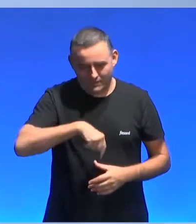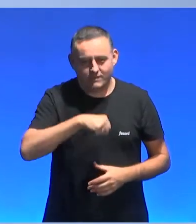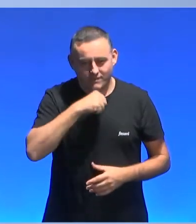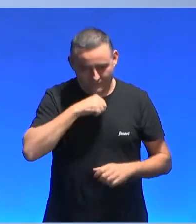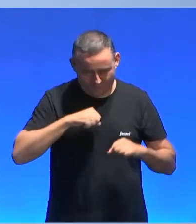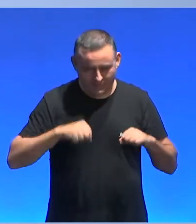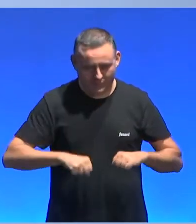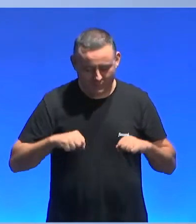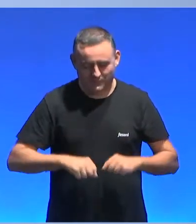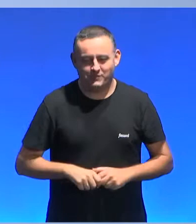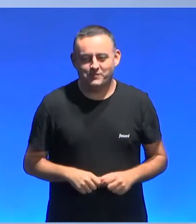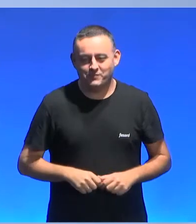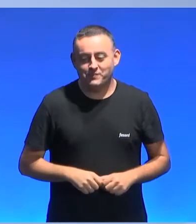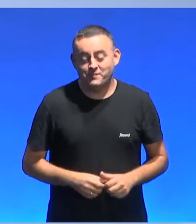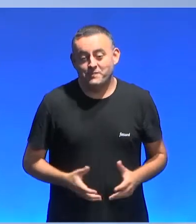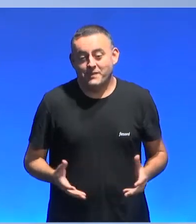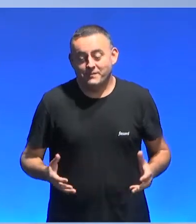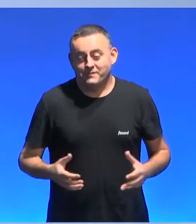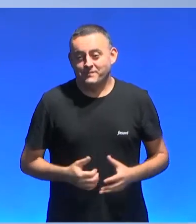pero esto cuenta poco.